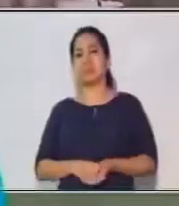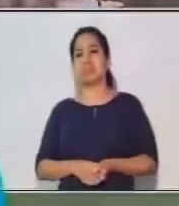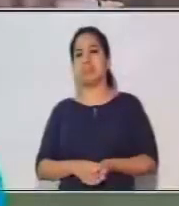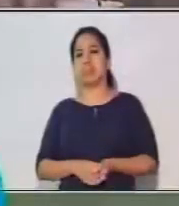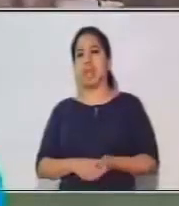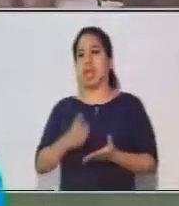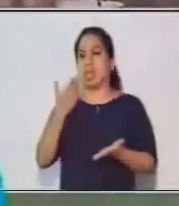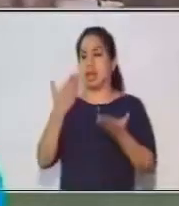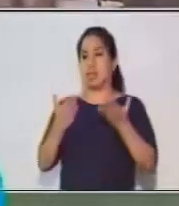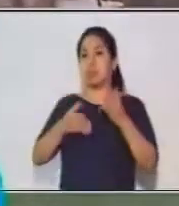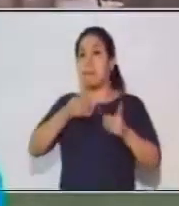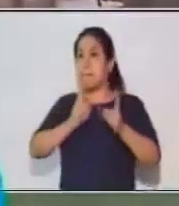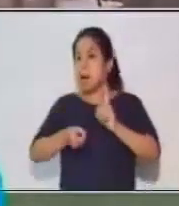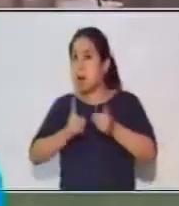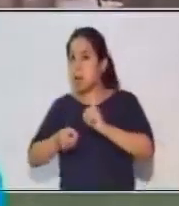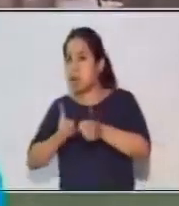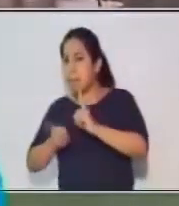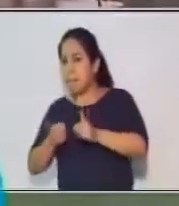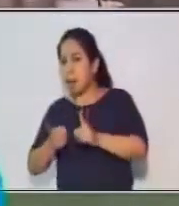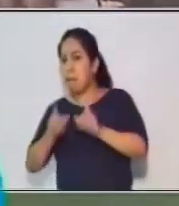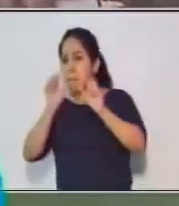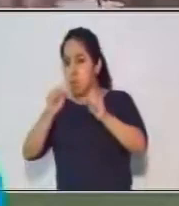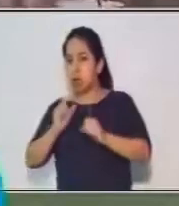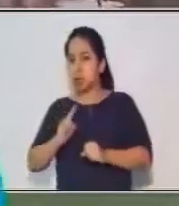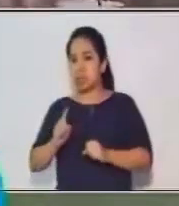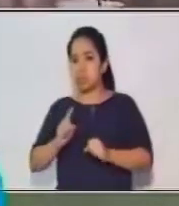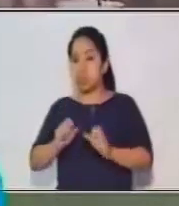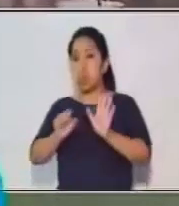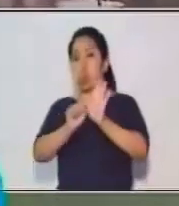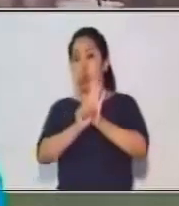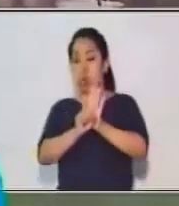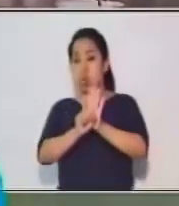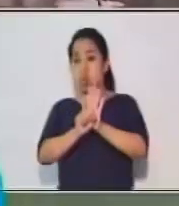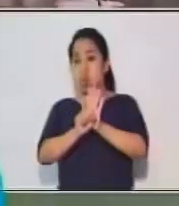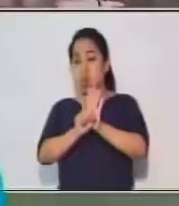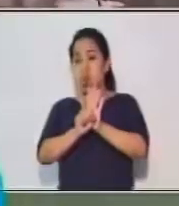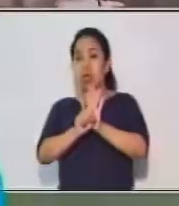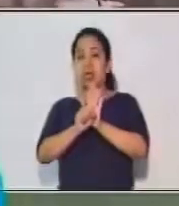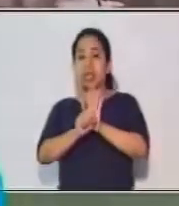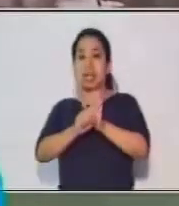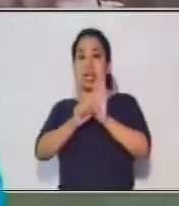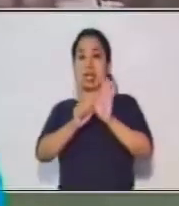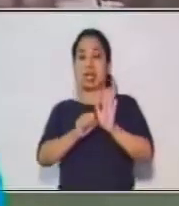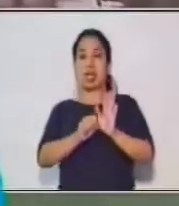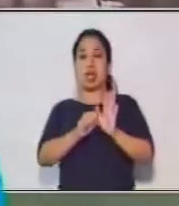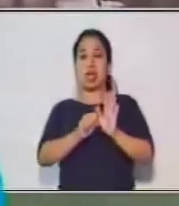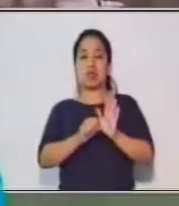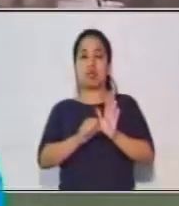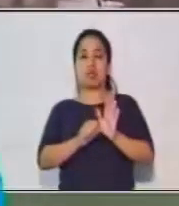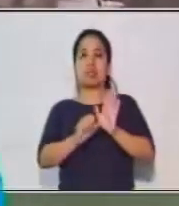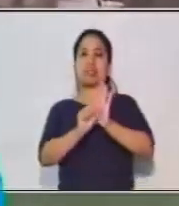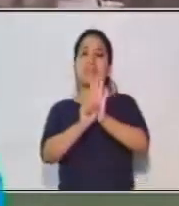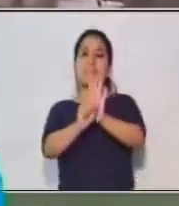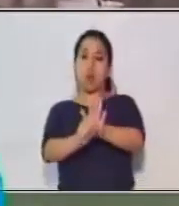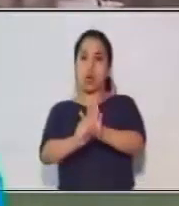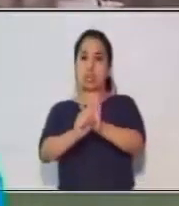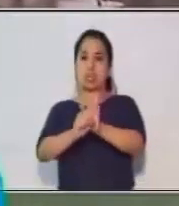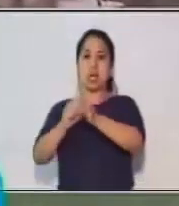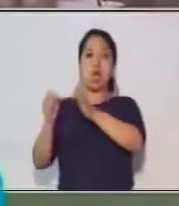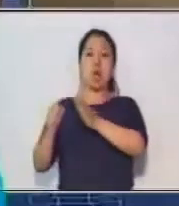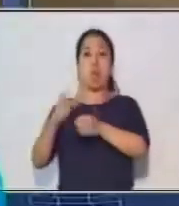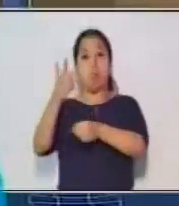¿Será que la marimba puede ser un ícono que nos represente como guatemaltecos? Sí,